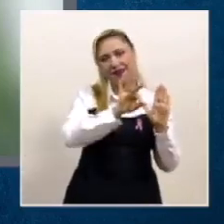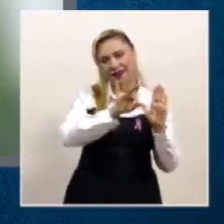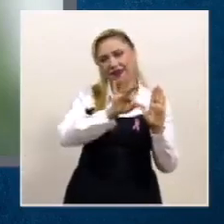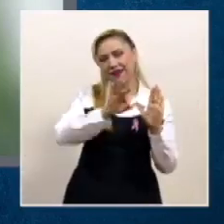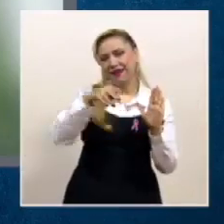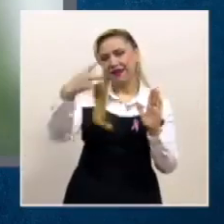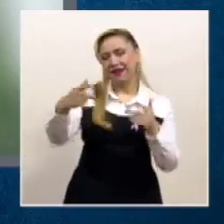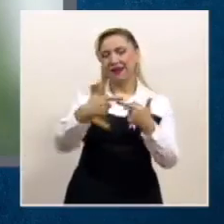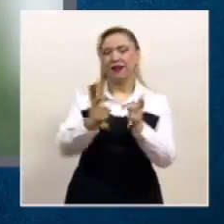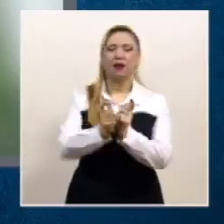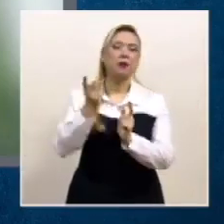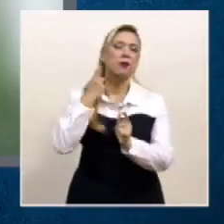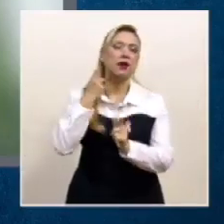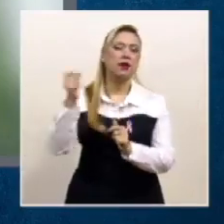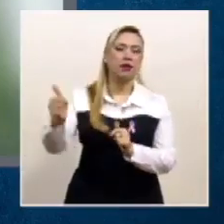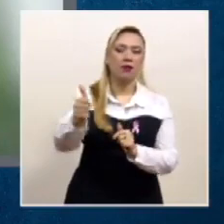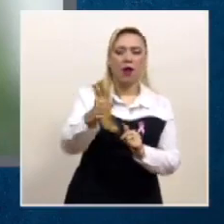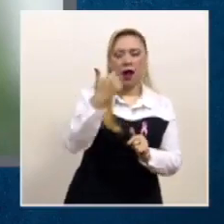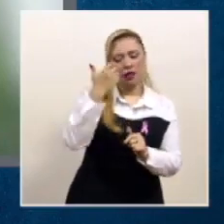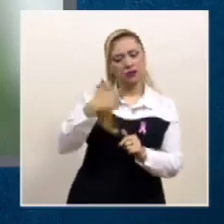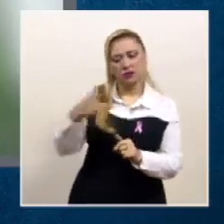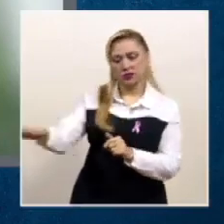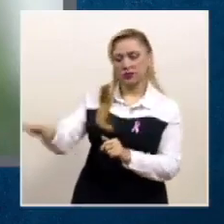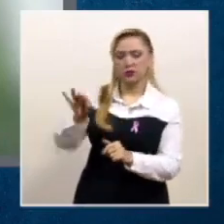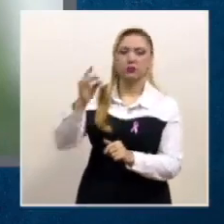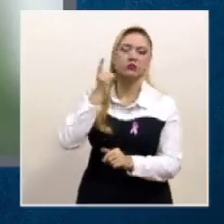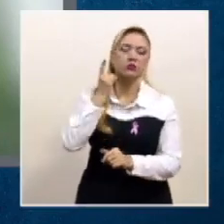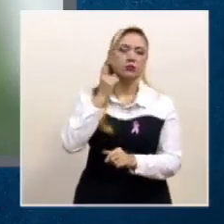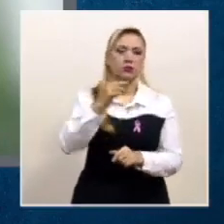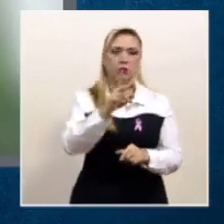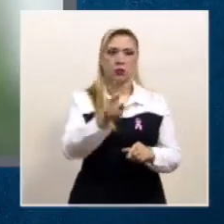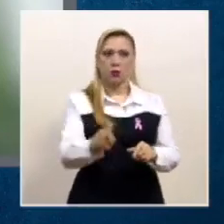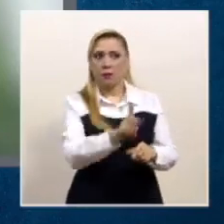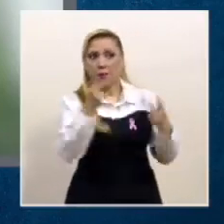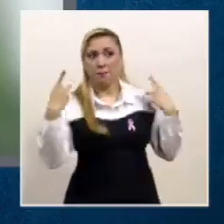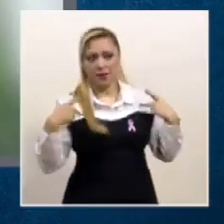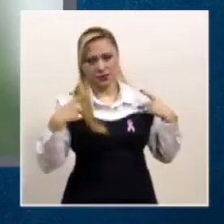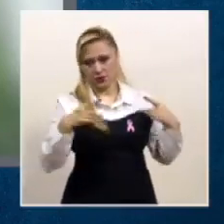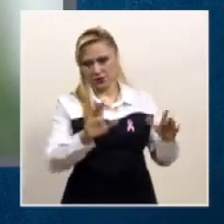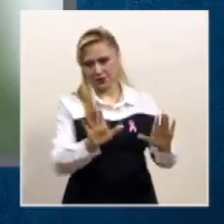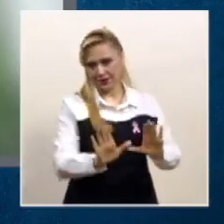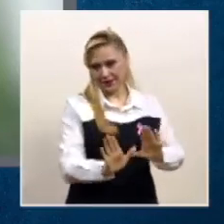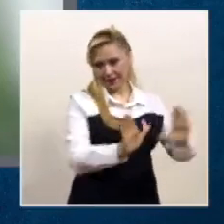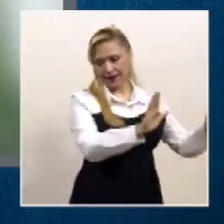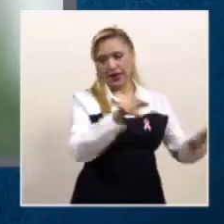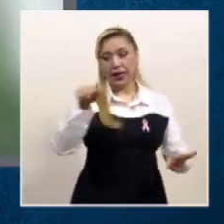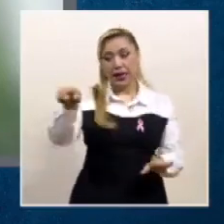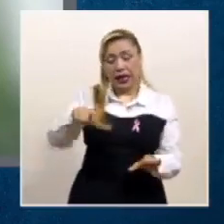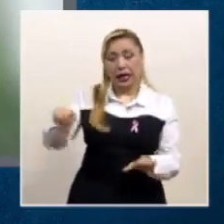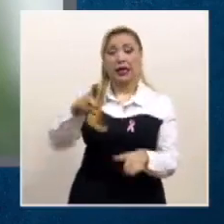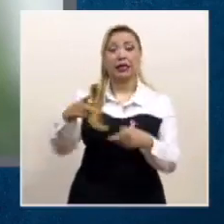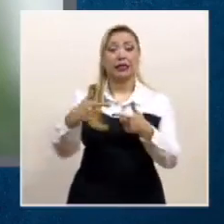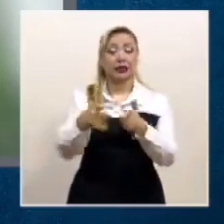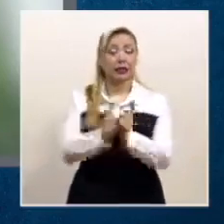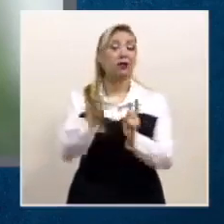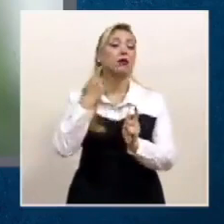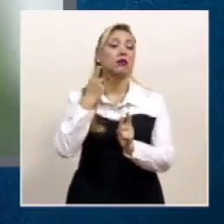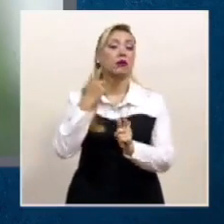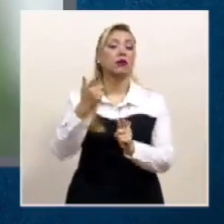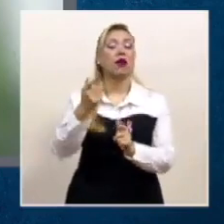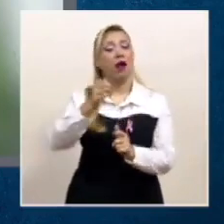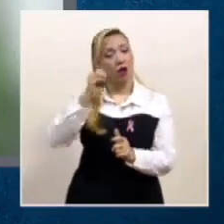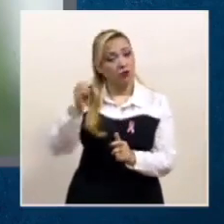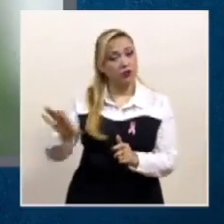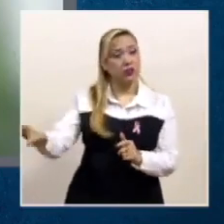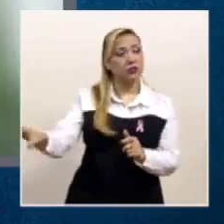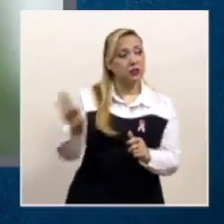proporcional, pero, ojo, y muy destacada, para hacer efectiva esta medida, mandató a que dentro de estas fórmulas fueran